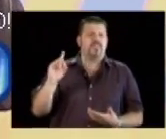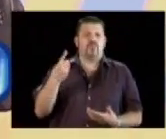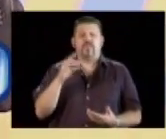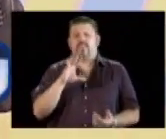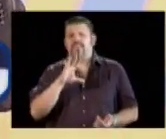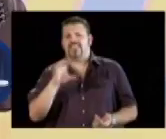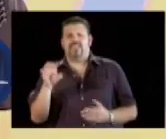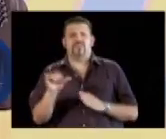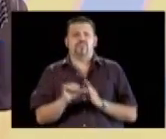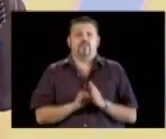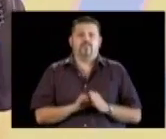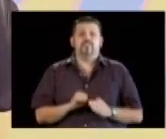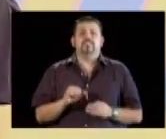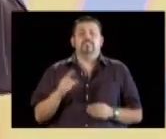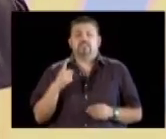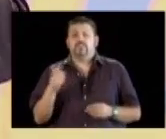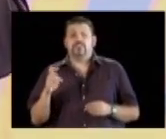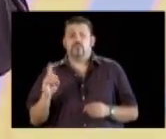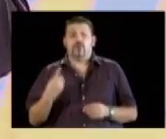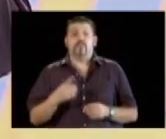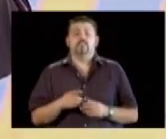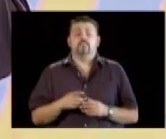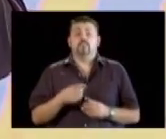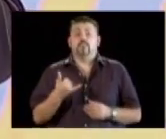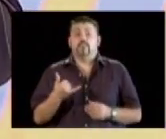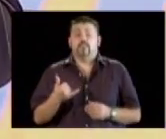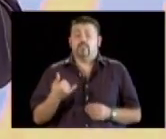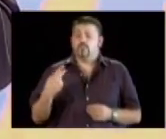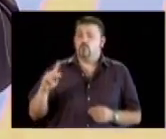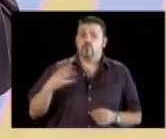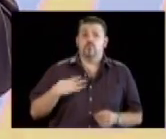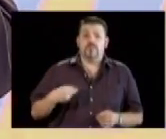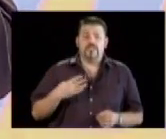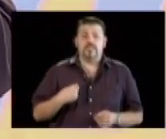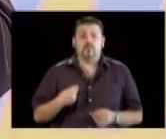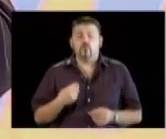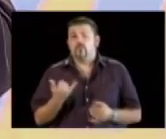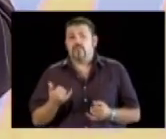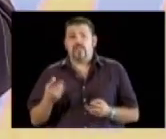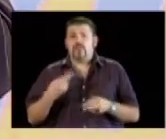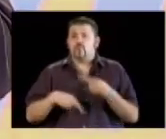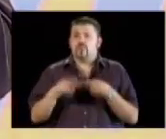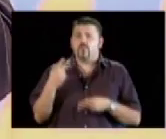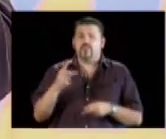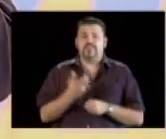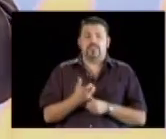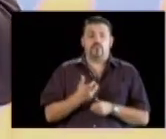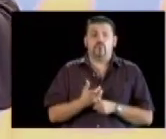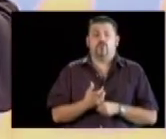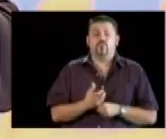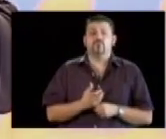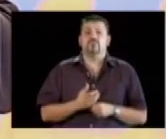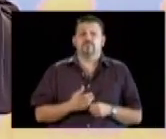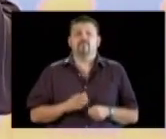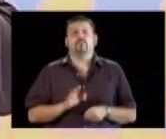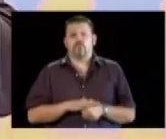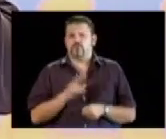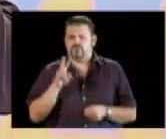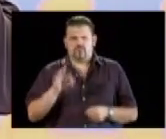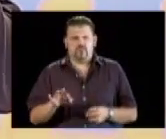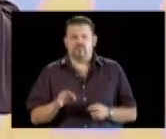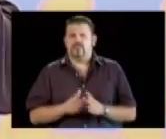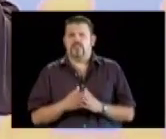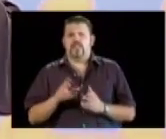mes, $1,100 cuando bien le va. Y su hijo había sido devuelto de Estados Unidos por diabetes. Él sí estaba legal, lo